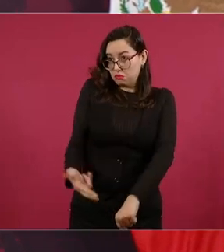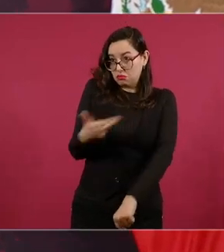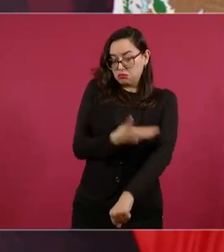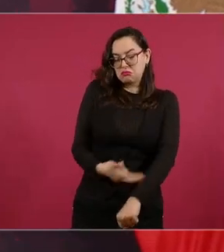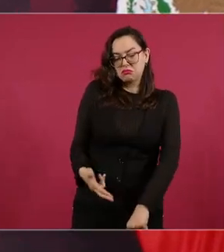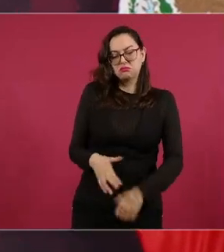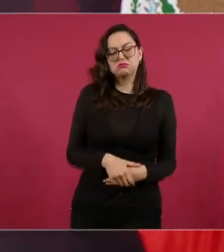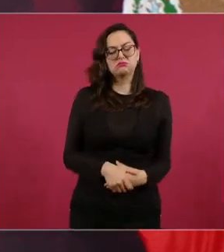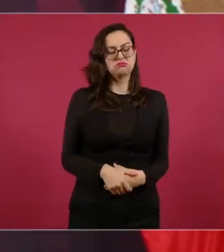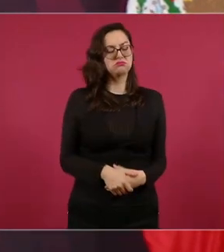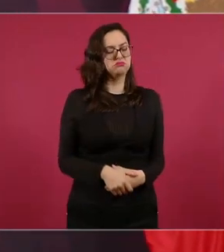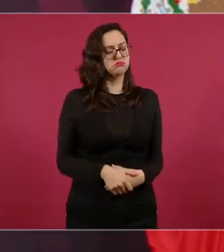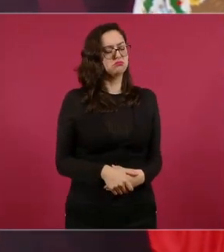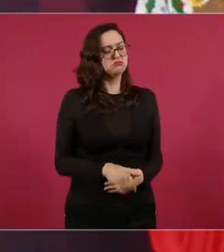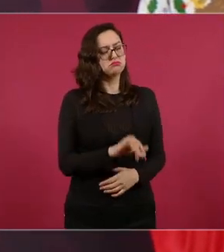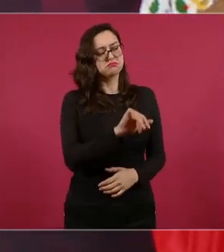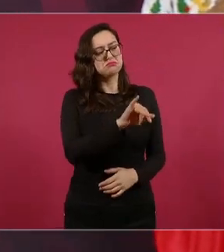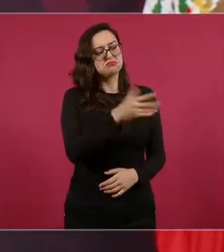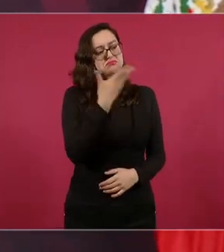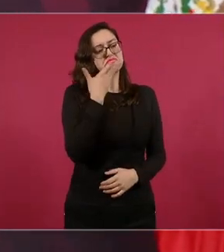todos los partidos